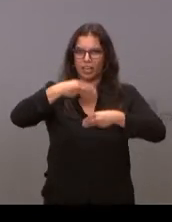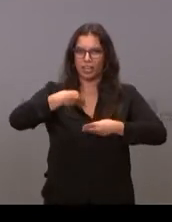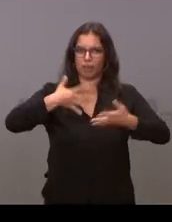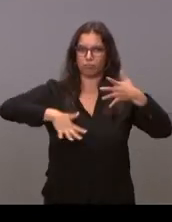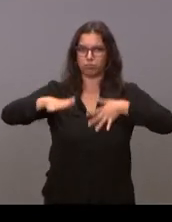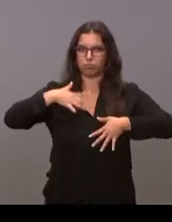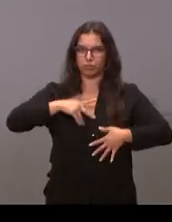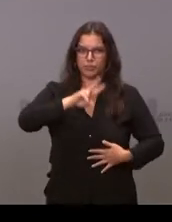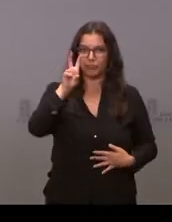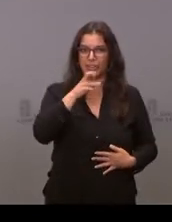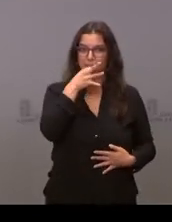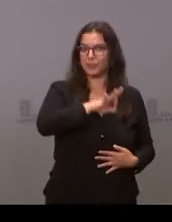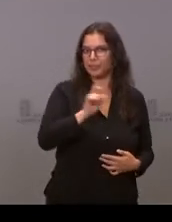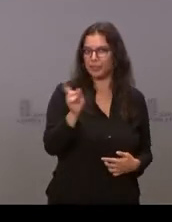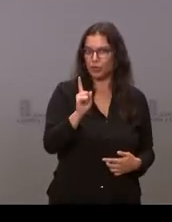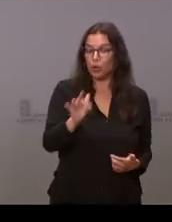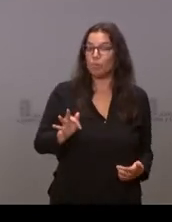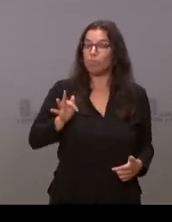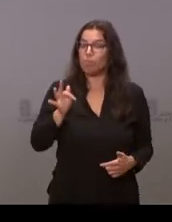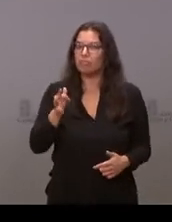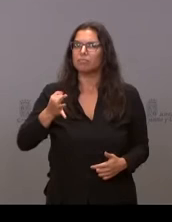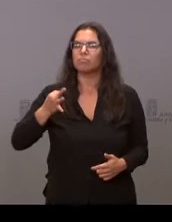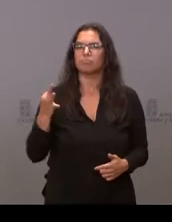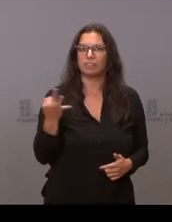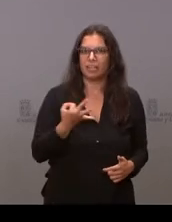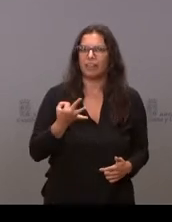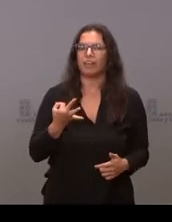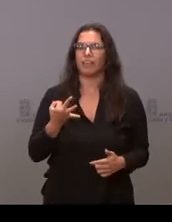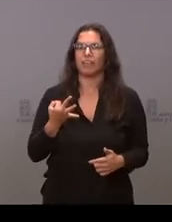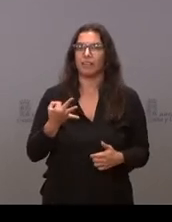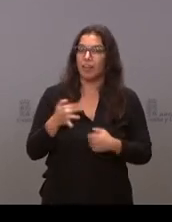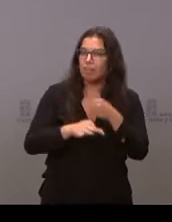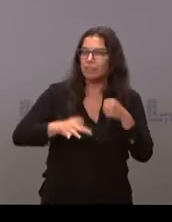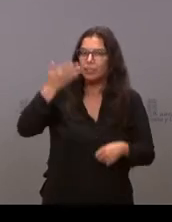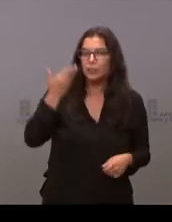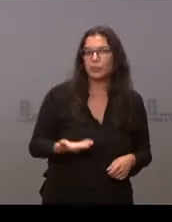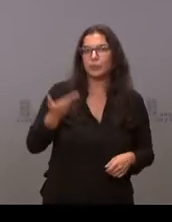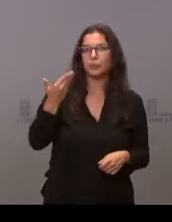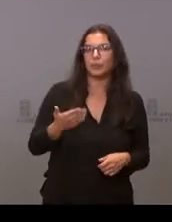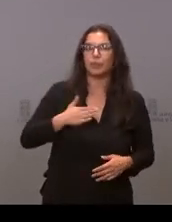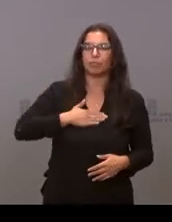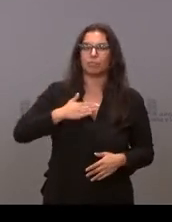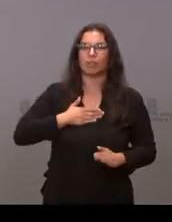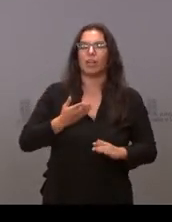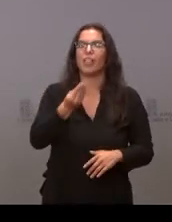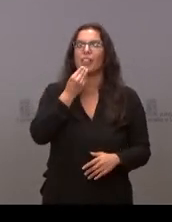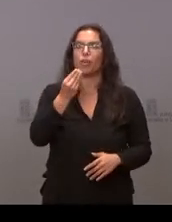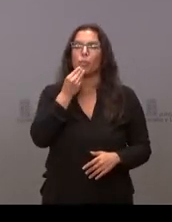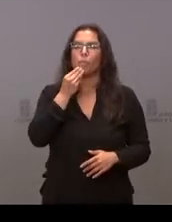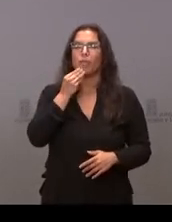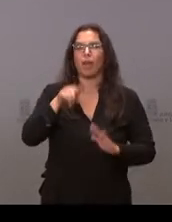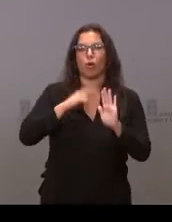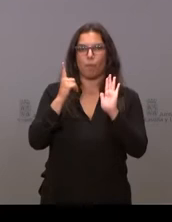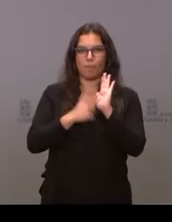no debemos renunciar, sino que es base absoluta de una dieta realmente